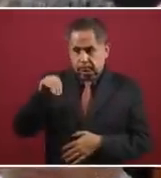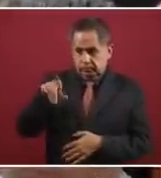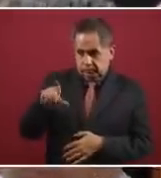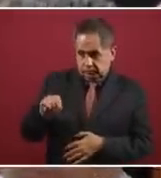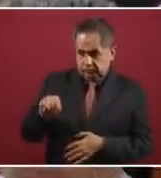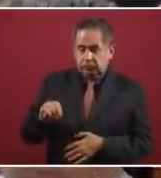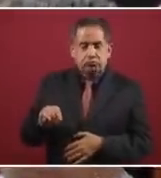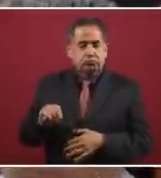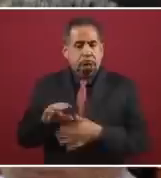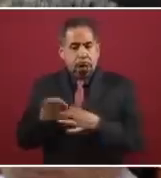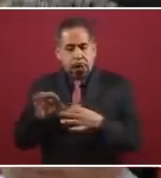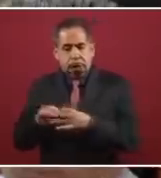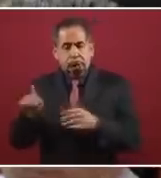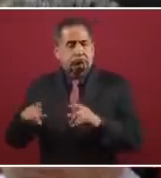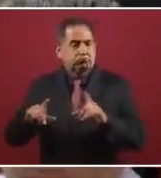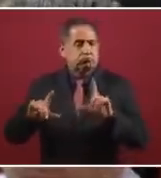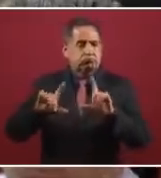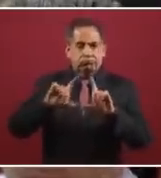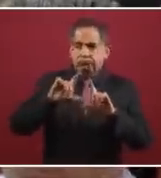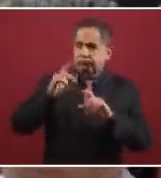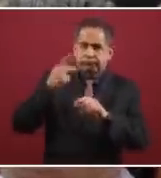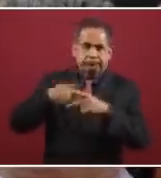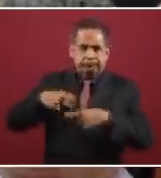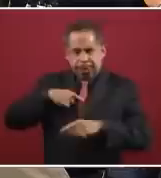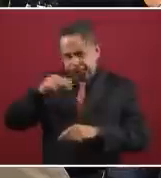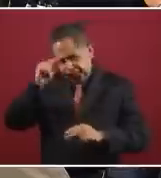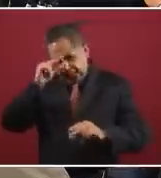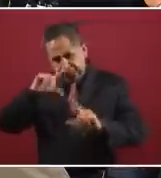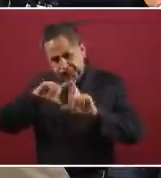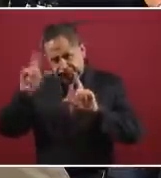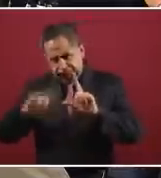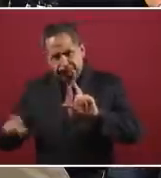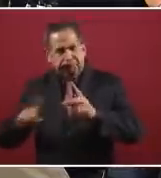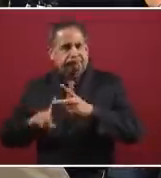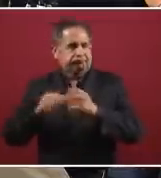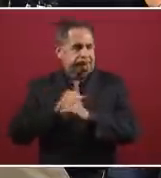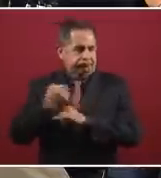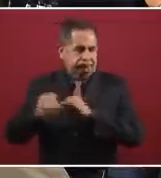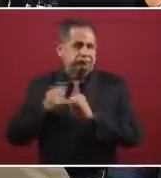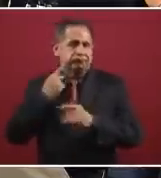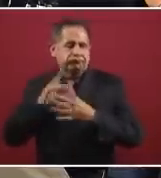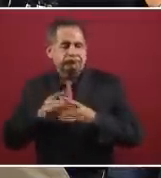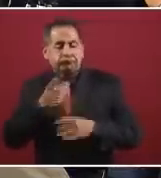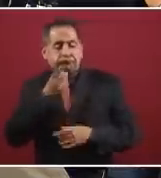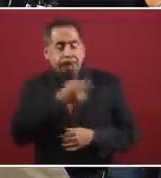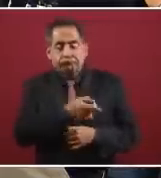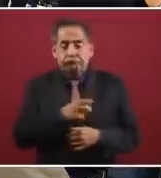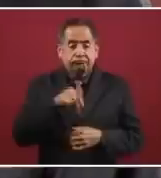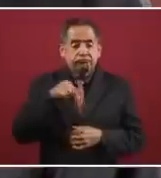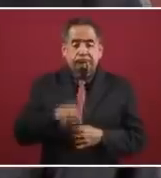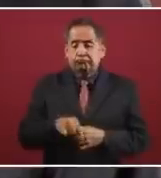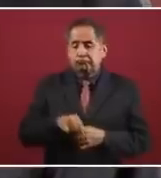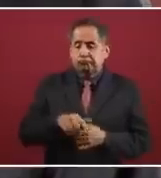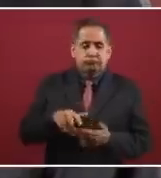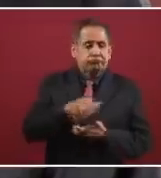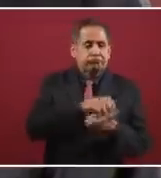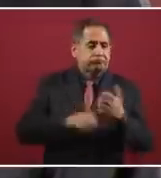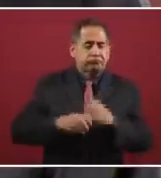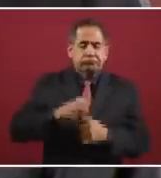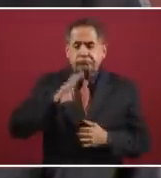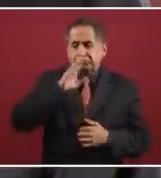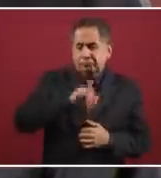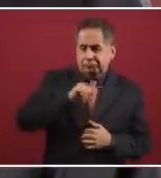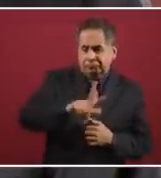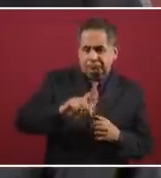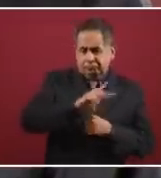Analistas nacionales e internacionales, así como políticos, dicen que las cosas están muy, muy mal en nuestro